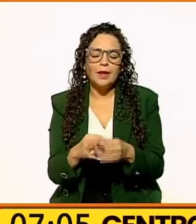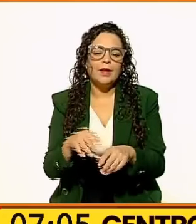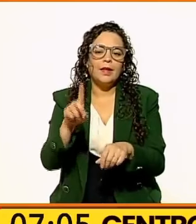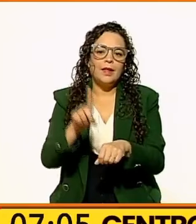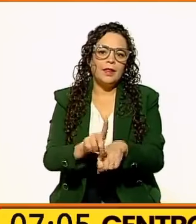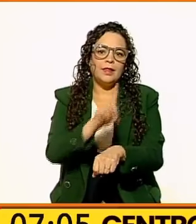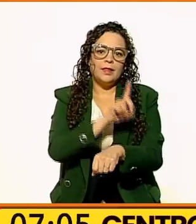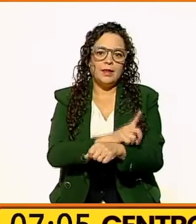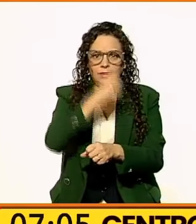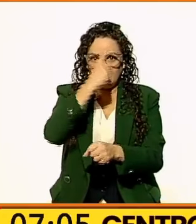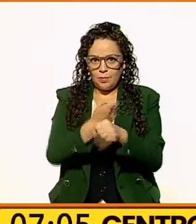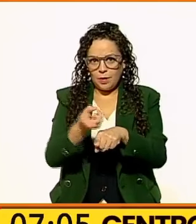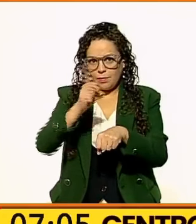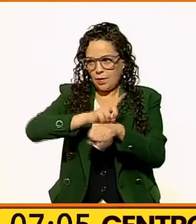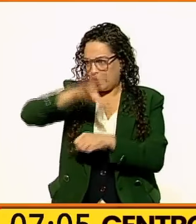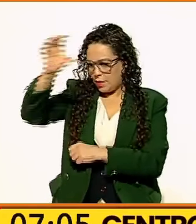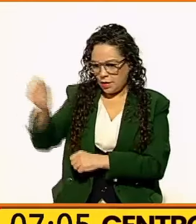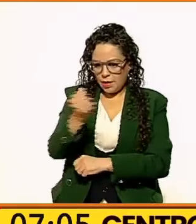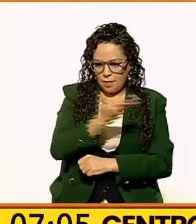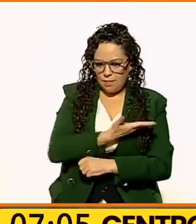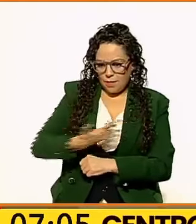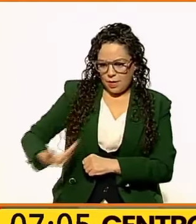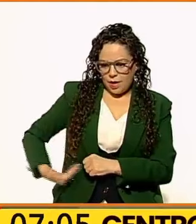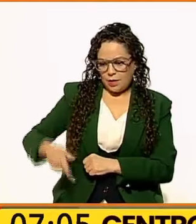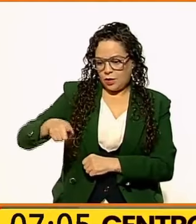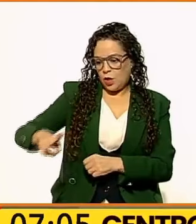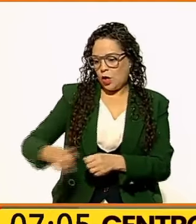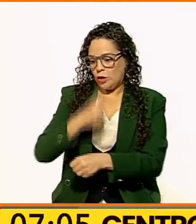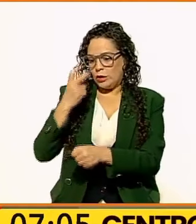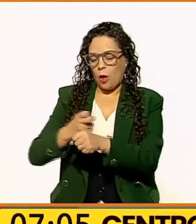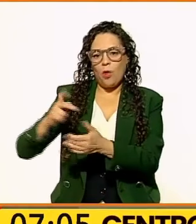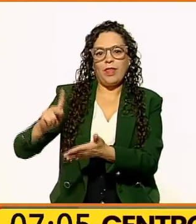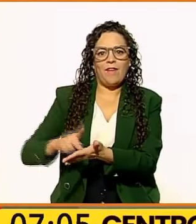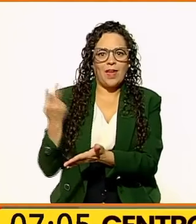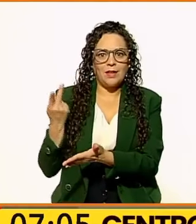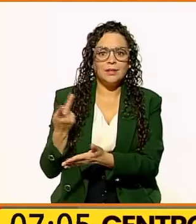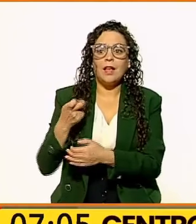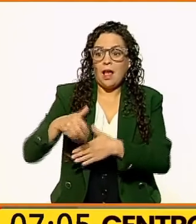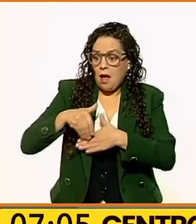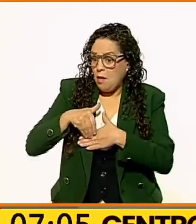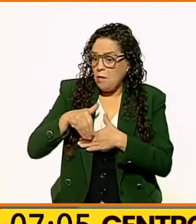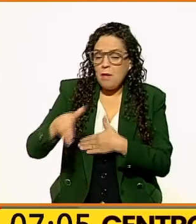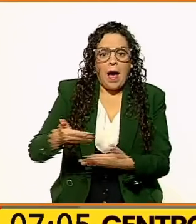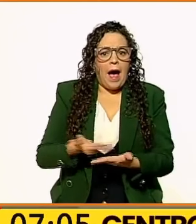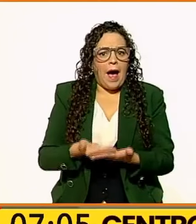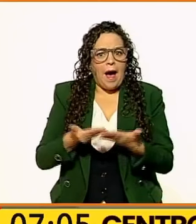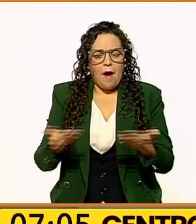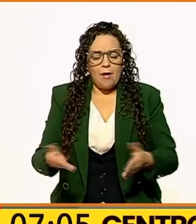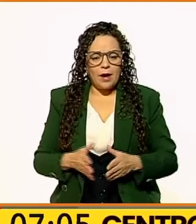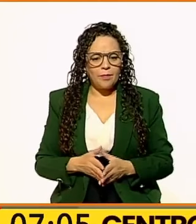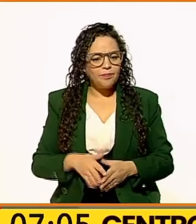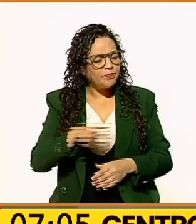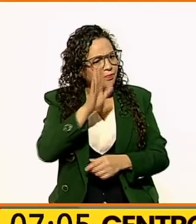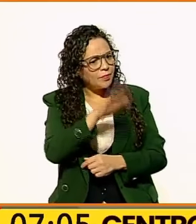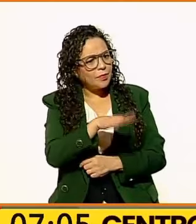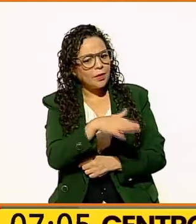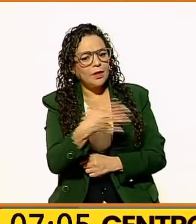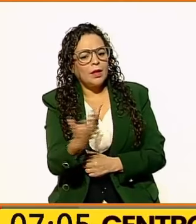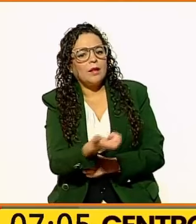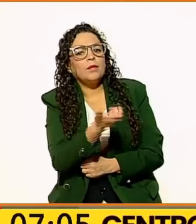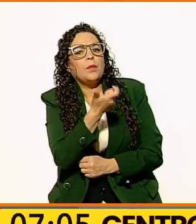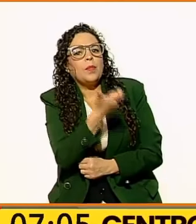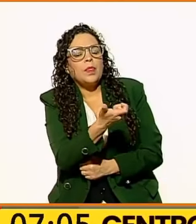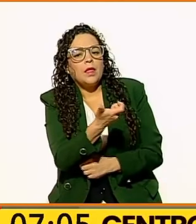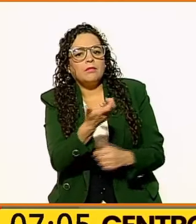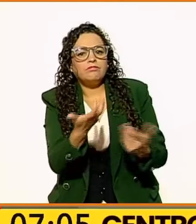Sí. Ahora, meter al ejército en las calles, Guadalupe Correa Cabrera, ¿qué costo político, qué costo económico, qué